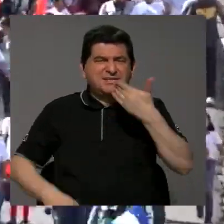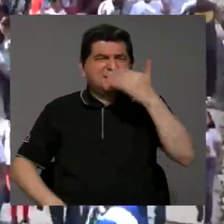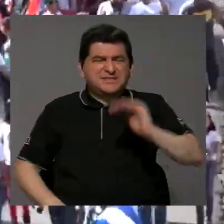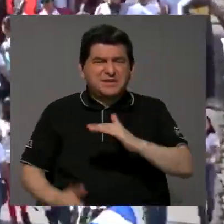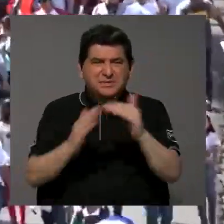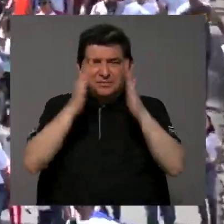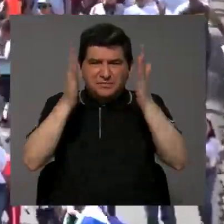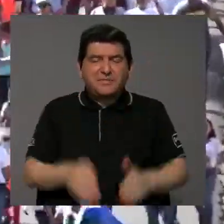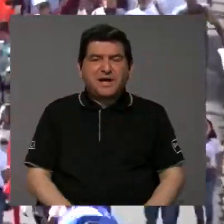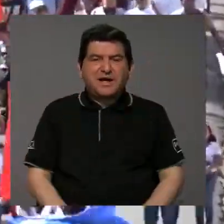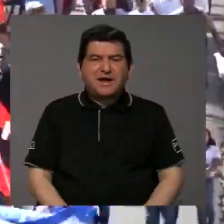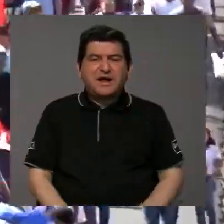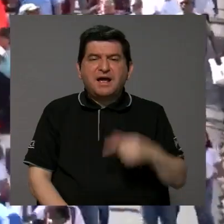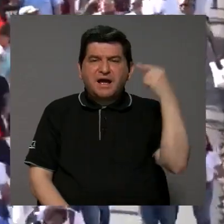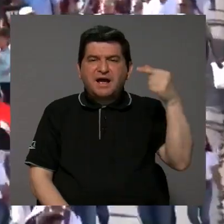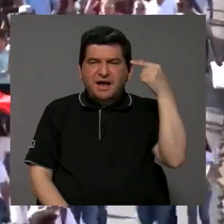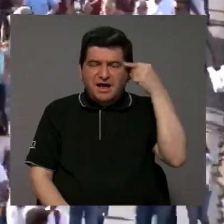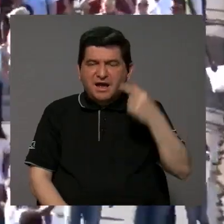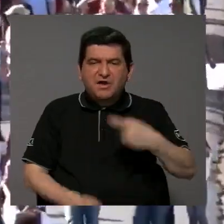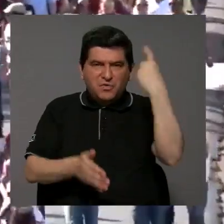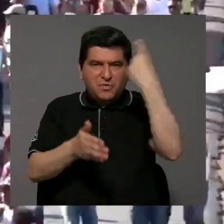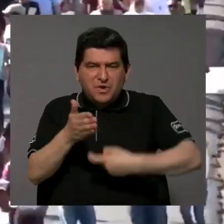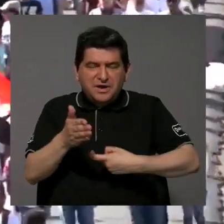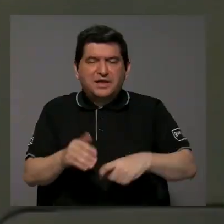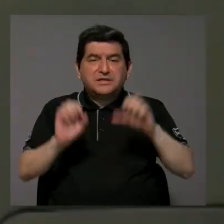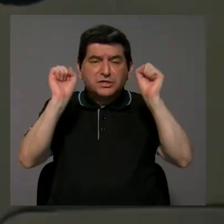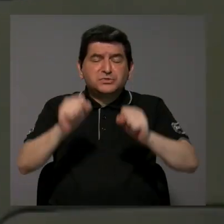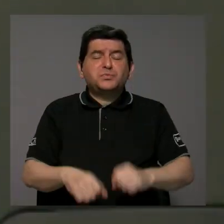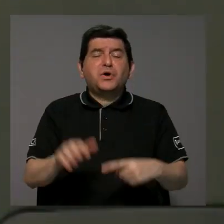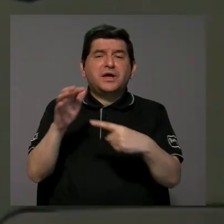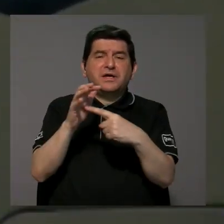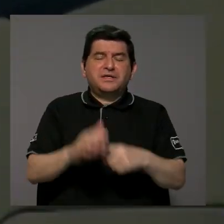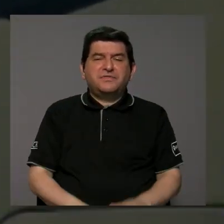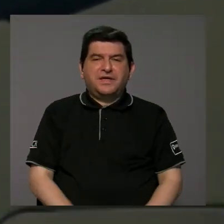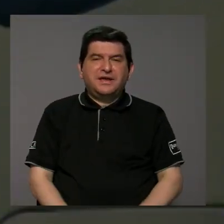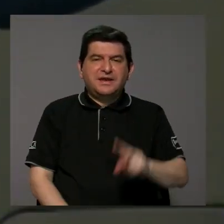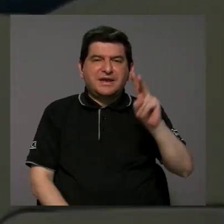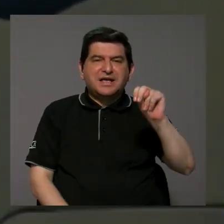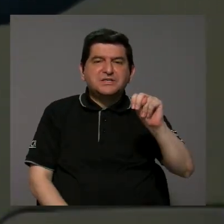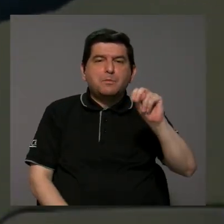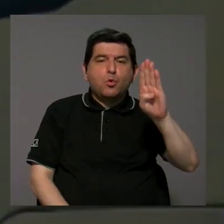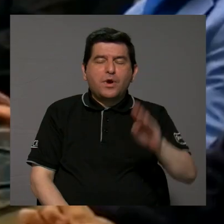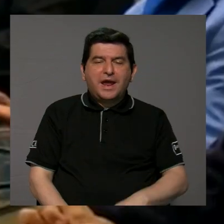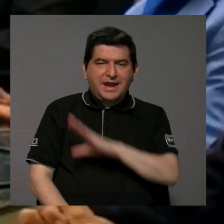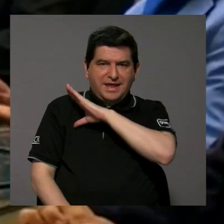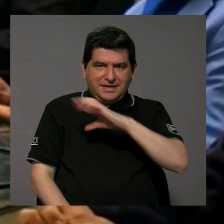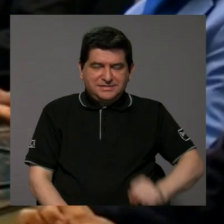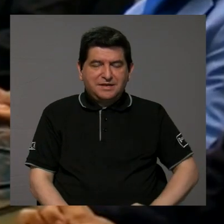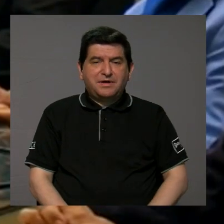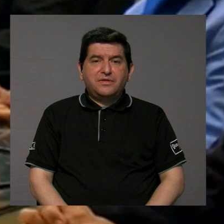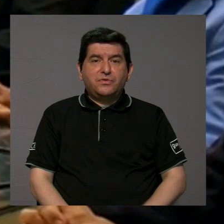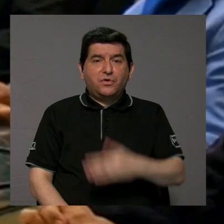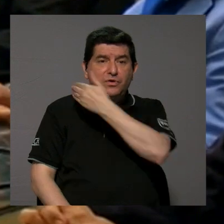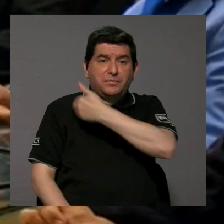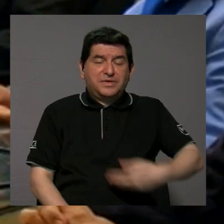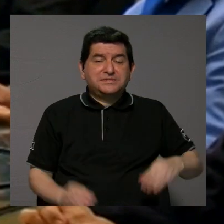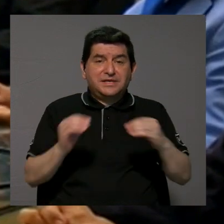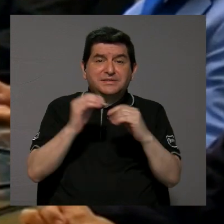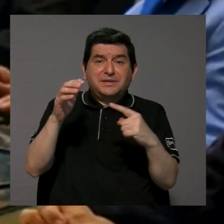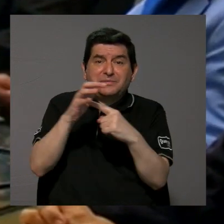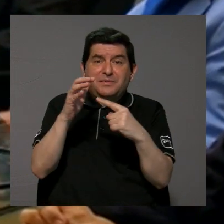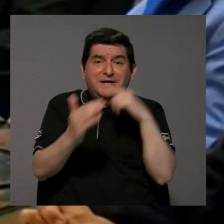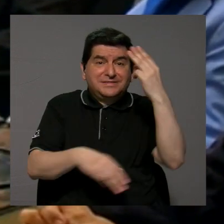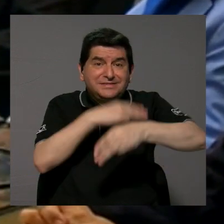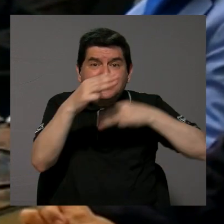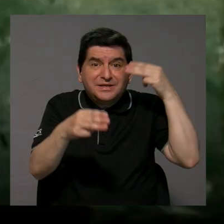eso los autócratas pueden ser muy populares. Pues el presidente Nayib Bukele de El Salvador es uno de los presidentes más populares en el